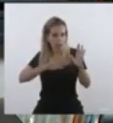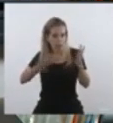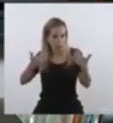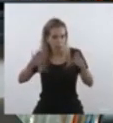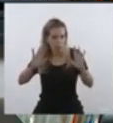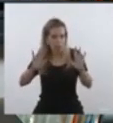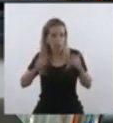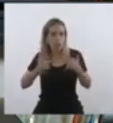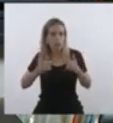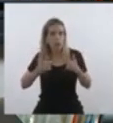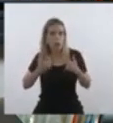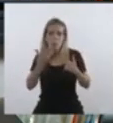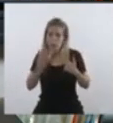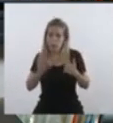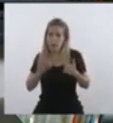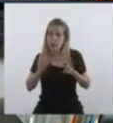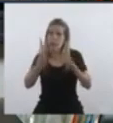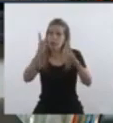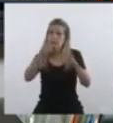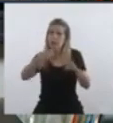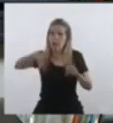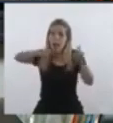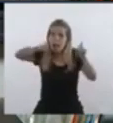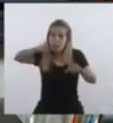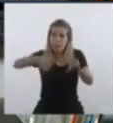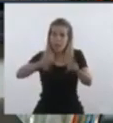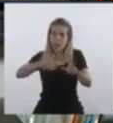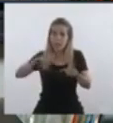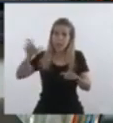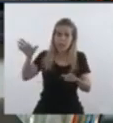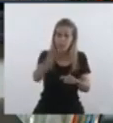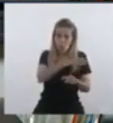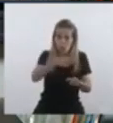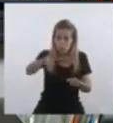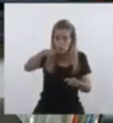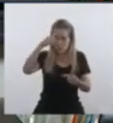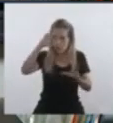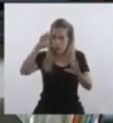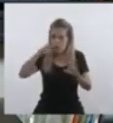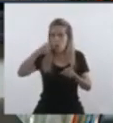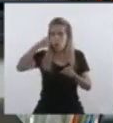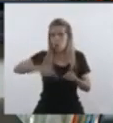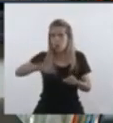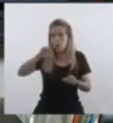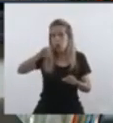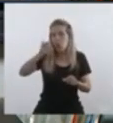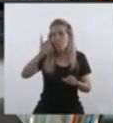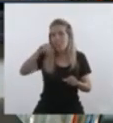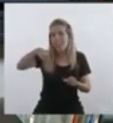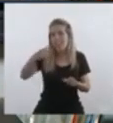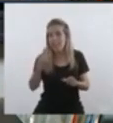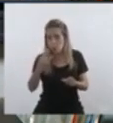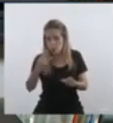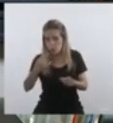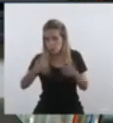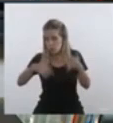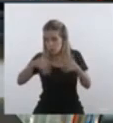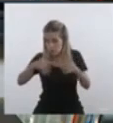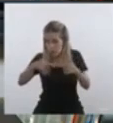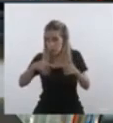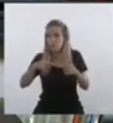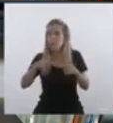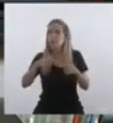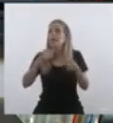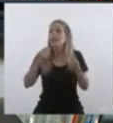Yo quiero recordarle a todos los argentinos que, de acuerdo al último decreto de necesidad y urgencia que dicté en esta materia,